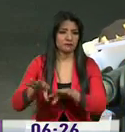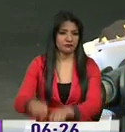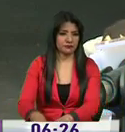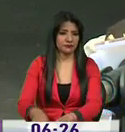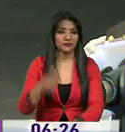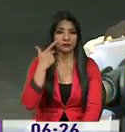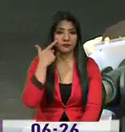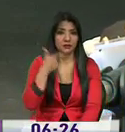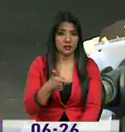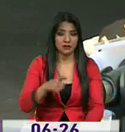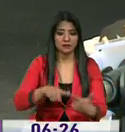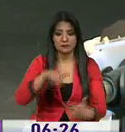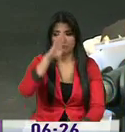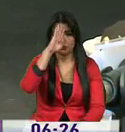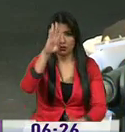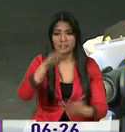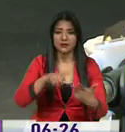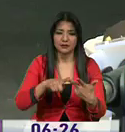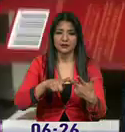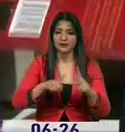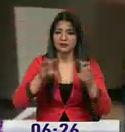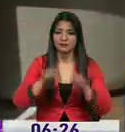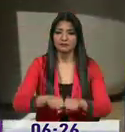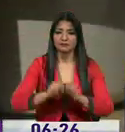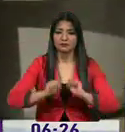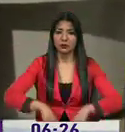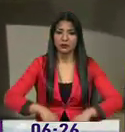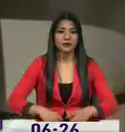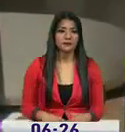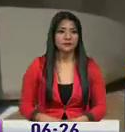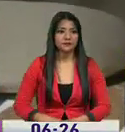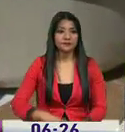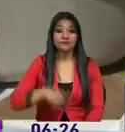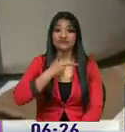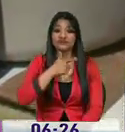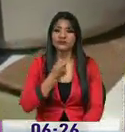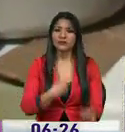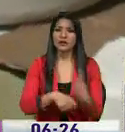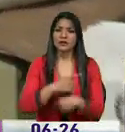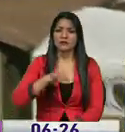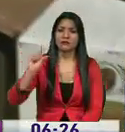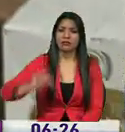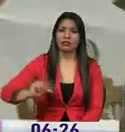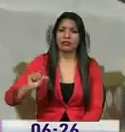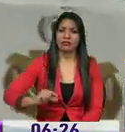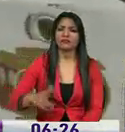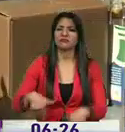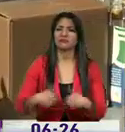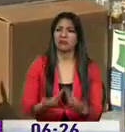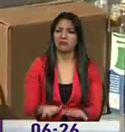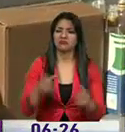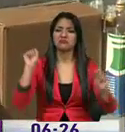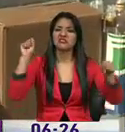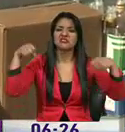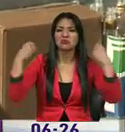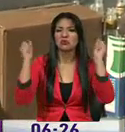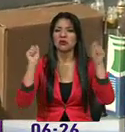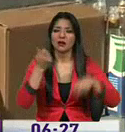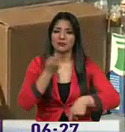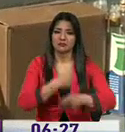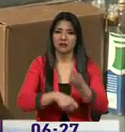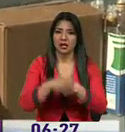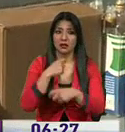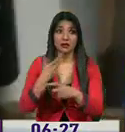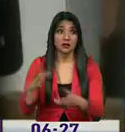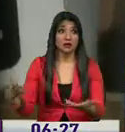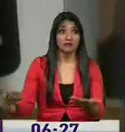con Intendencia y las comisarías para poder capturarlos. El licor, afirman, era vendido a bajo costo en centros de diversión. Durante el operativo fueron